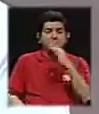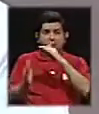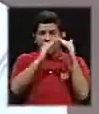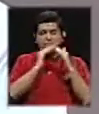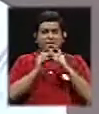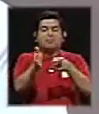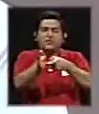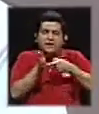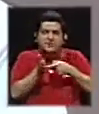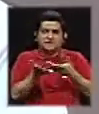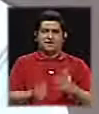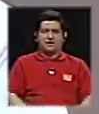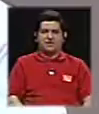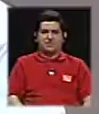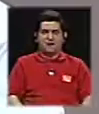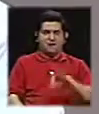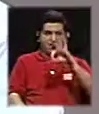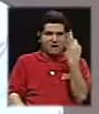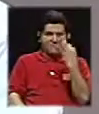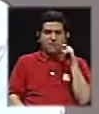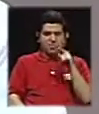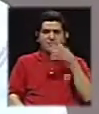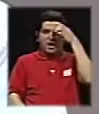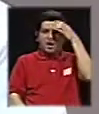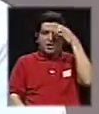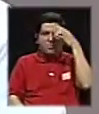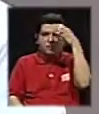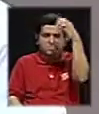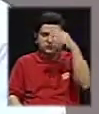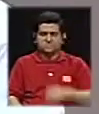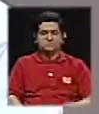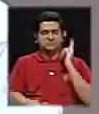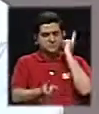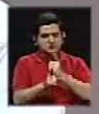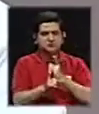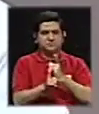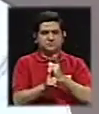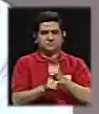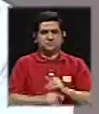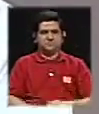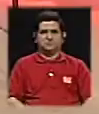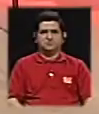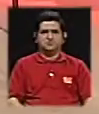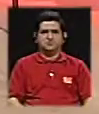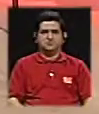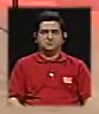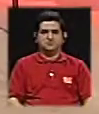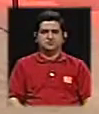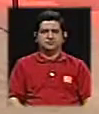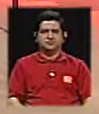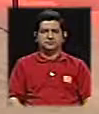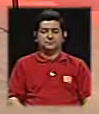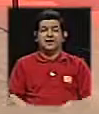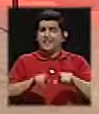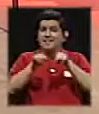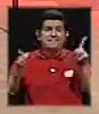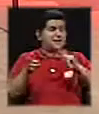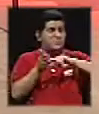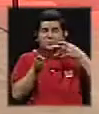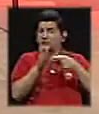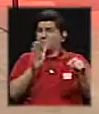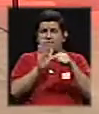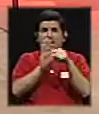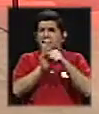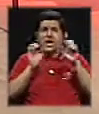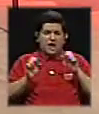comunidad demande, uh-huh. y bajo los términos que sean culturalmente adecuados. Uh-huh. Entonces, tampoco es negar